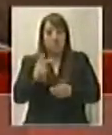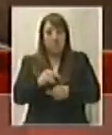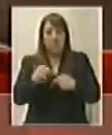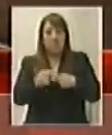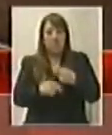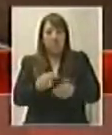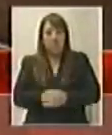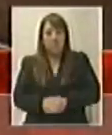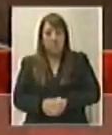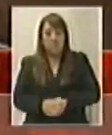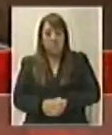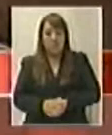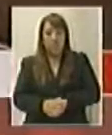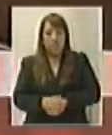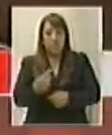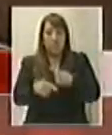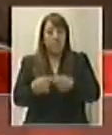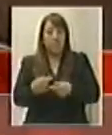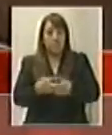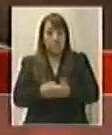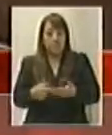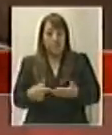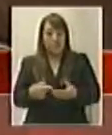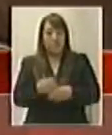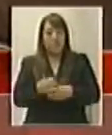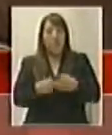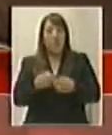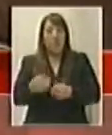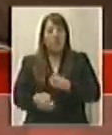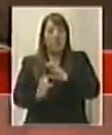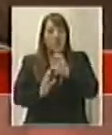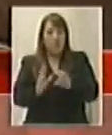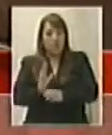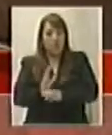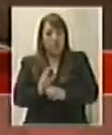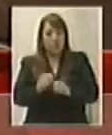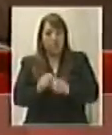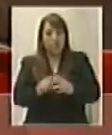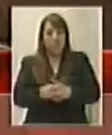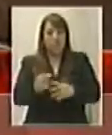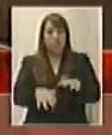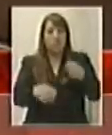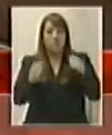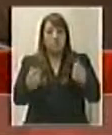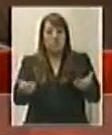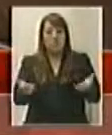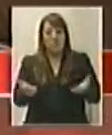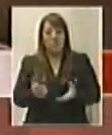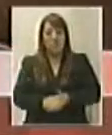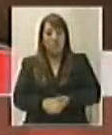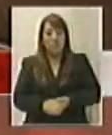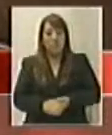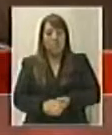nivel nacional. Para la próxima semana, en mi región Cajamarca, empieza un paro indefinido,